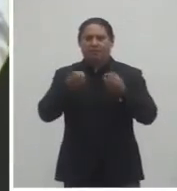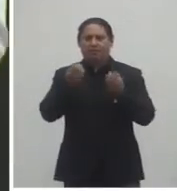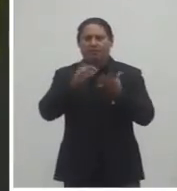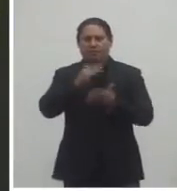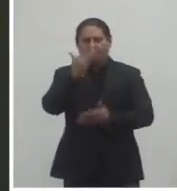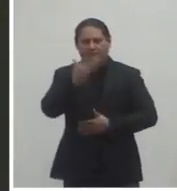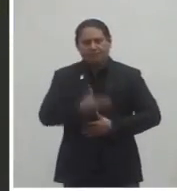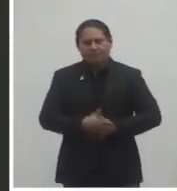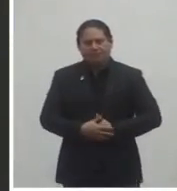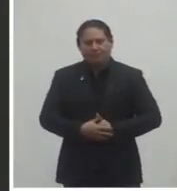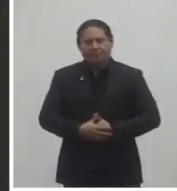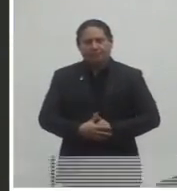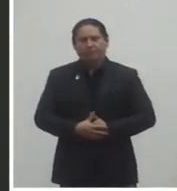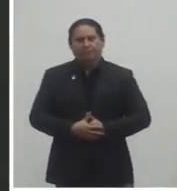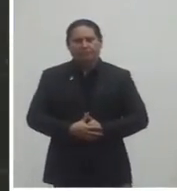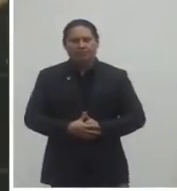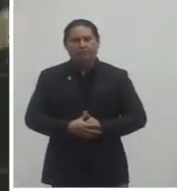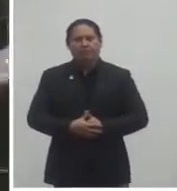cuanto, diputada presidenta.